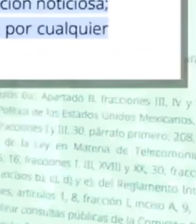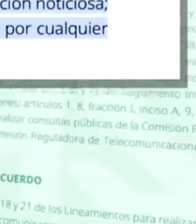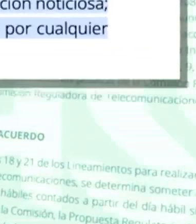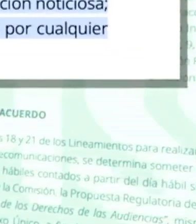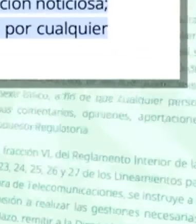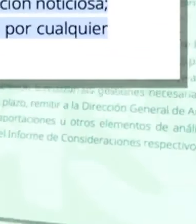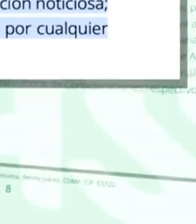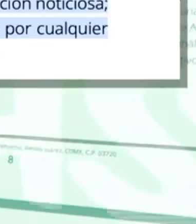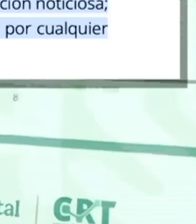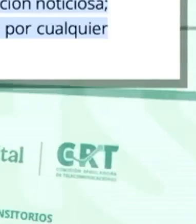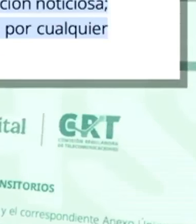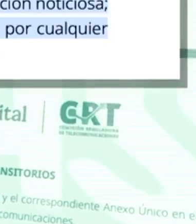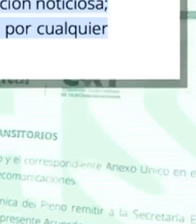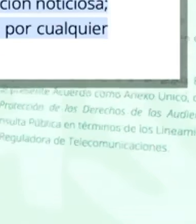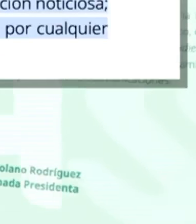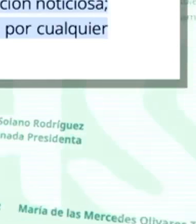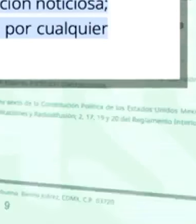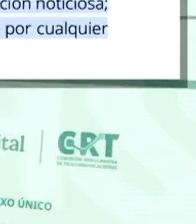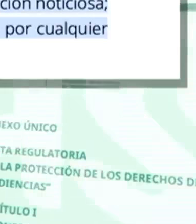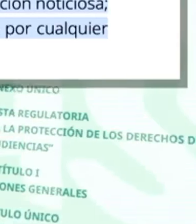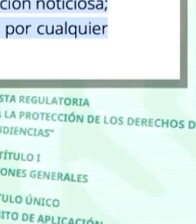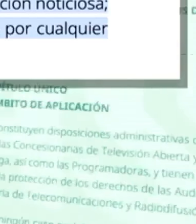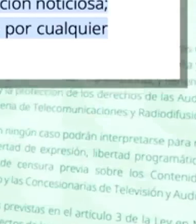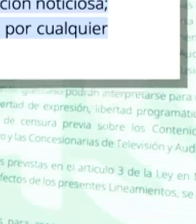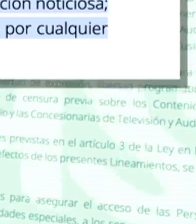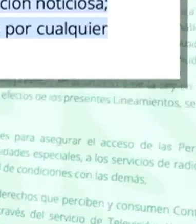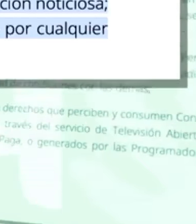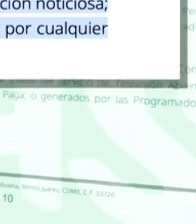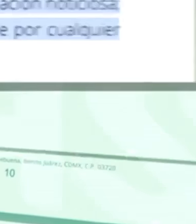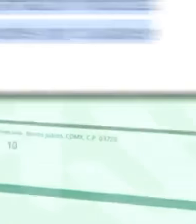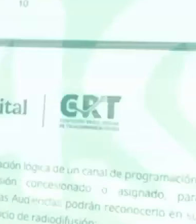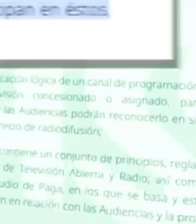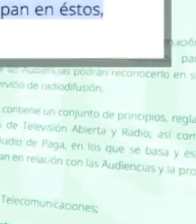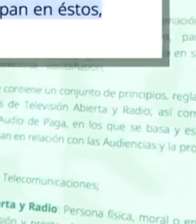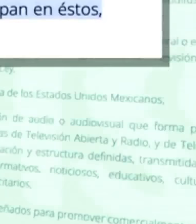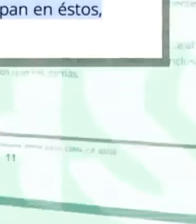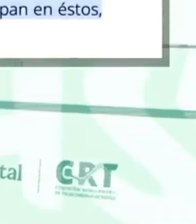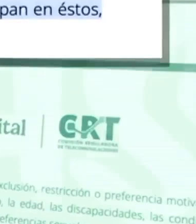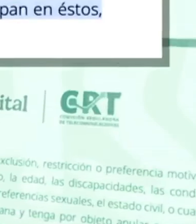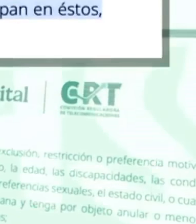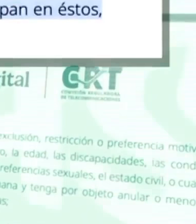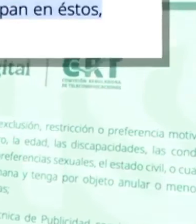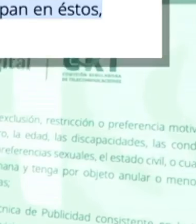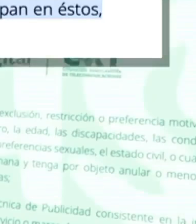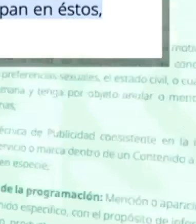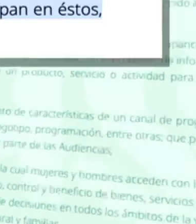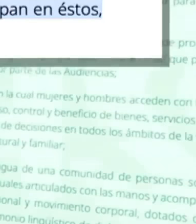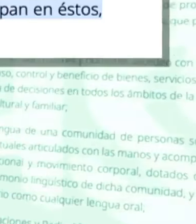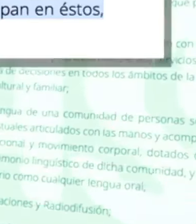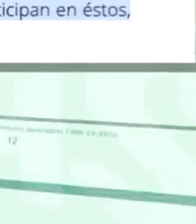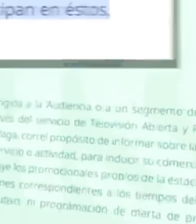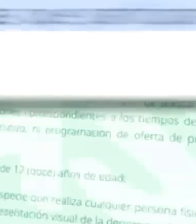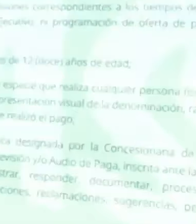concesionarias aseguren los derechos del público a recibir información veraz, plural y oportuna, distinguir entre noticia u opinión y ejercer